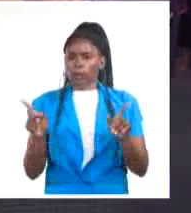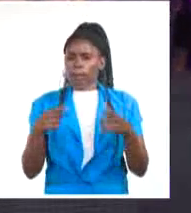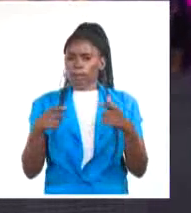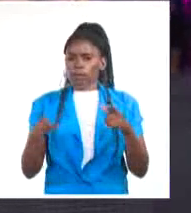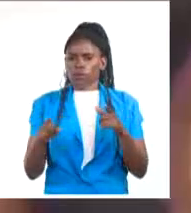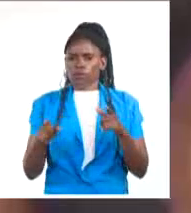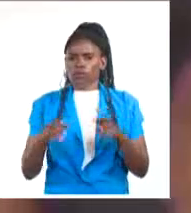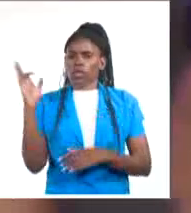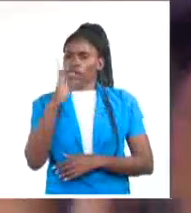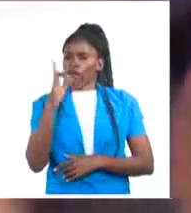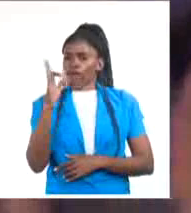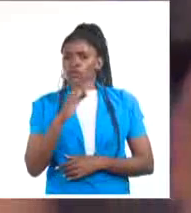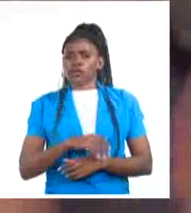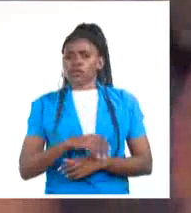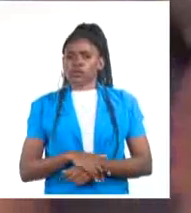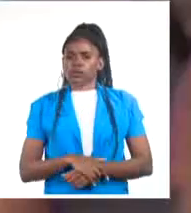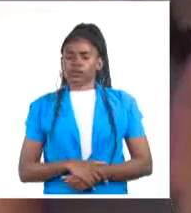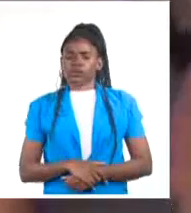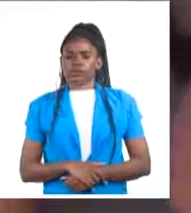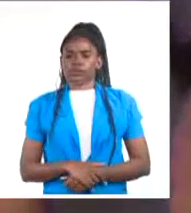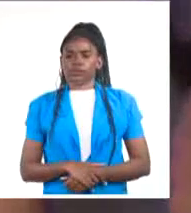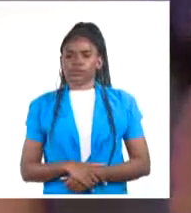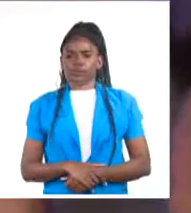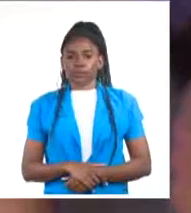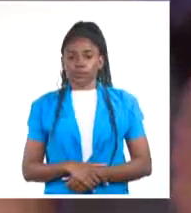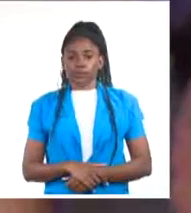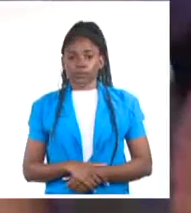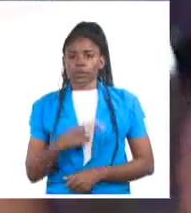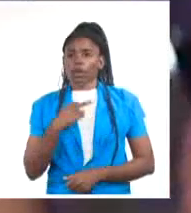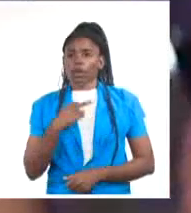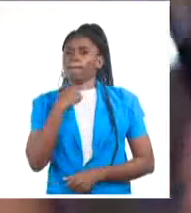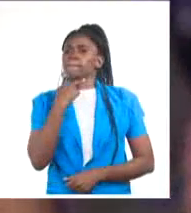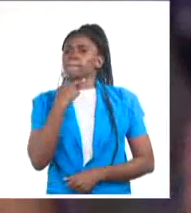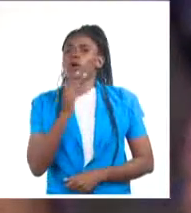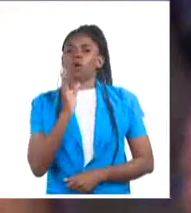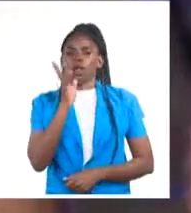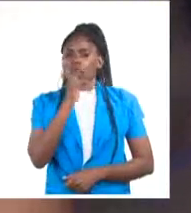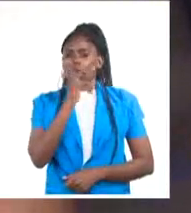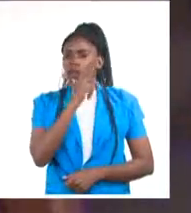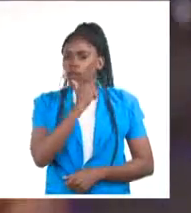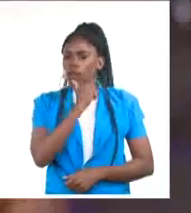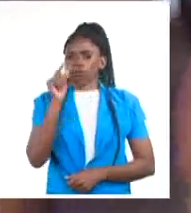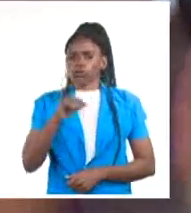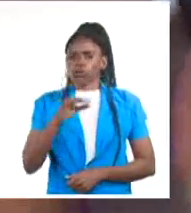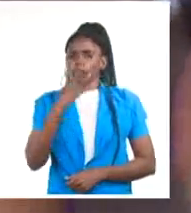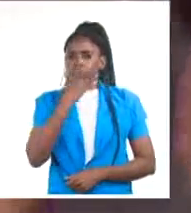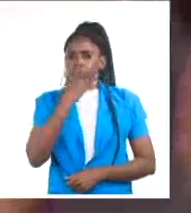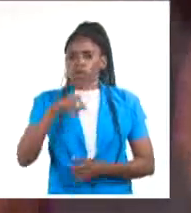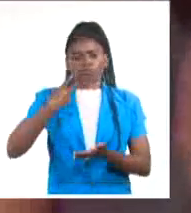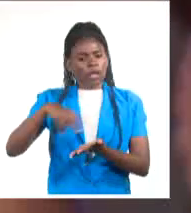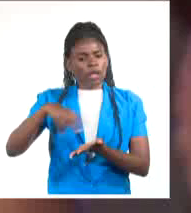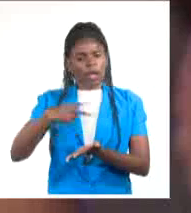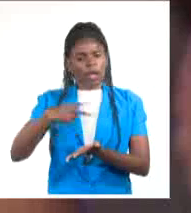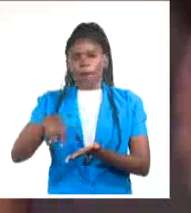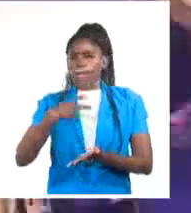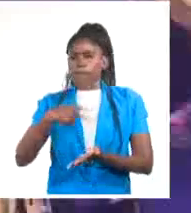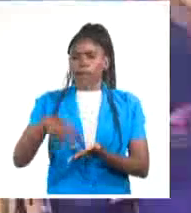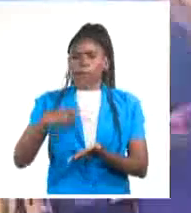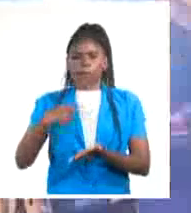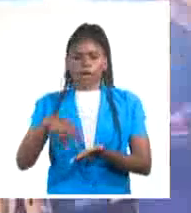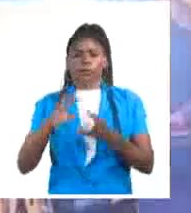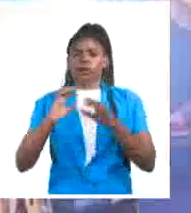a lo que defienden actualmente. Una música bailable con voz femenina, sin perder su esencia cubano-japonesa.